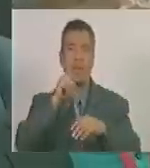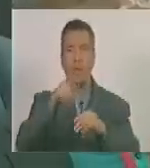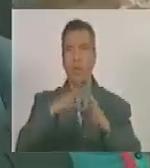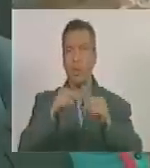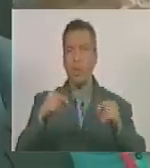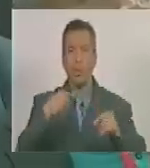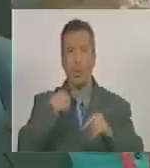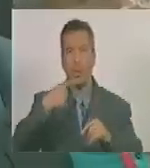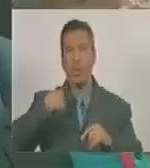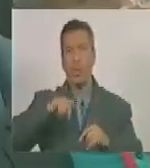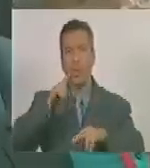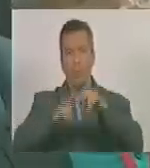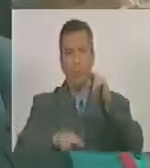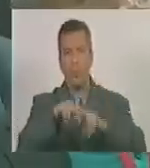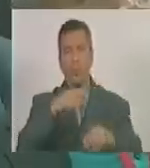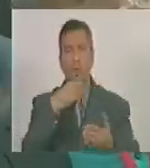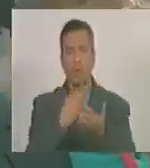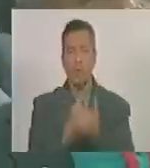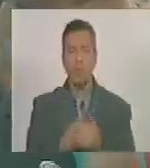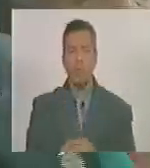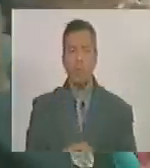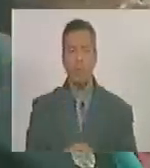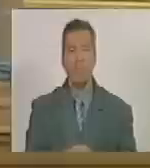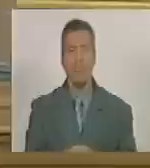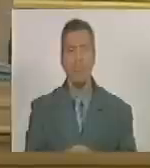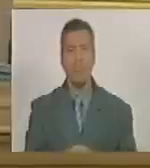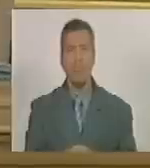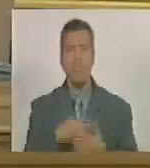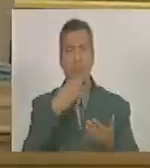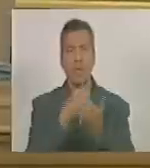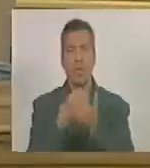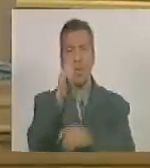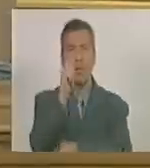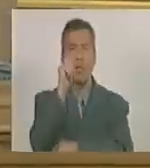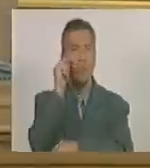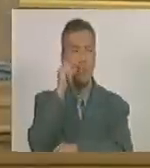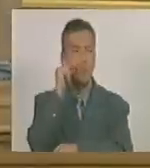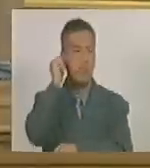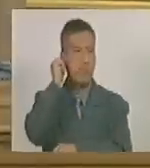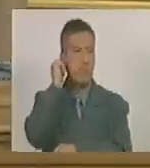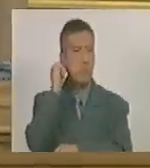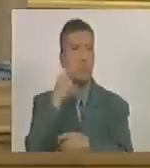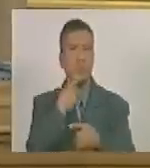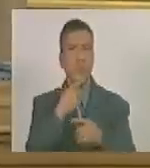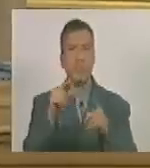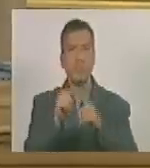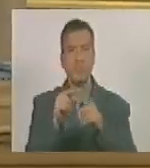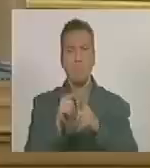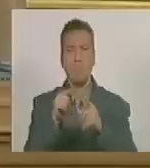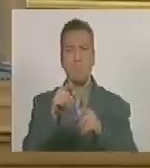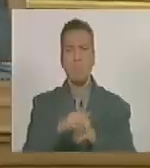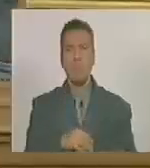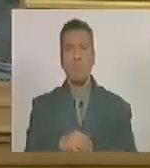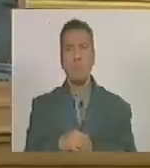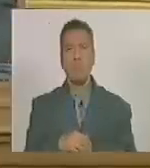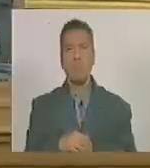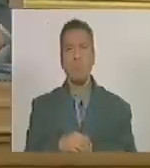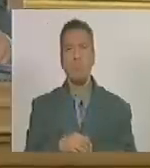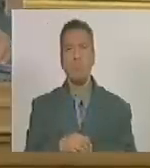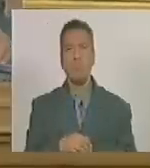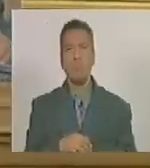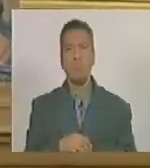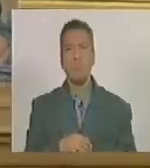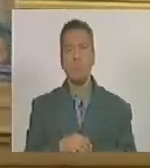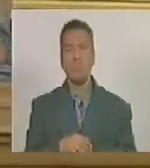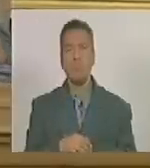todos y todas debemos construir. Muchísimas gracias. Muchas gracias, diputada. Dejamos el derecho de